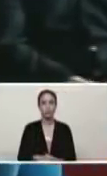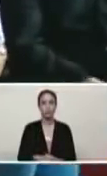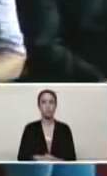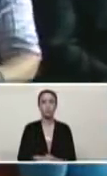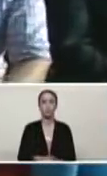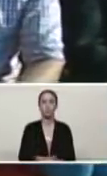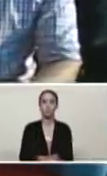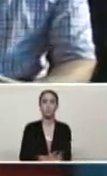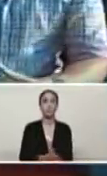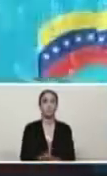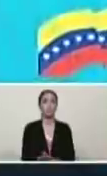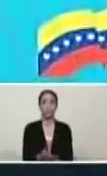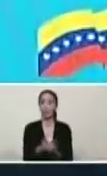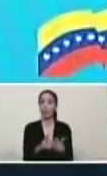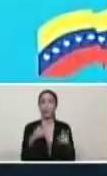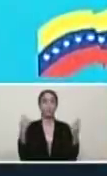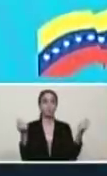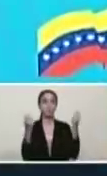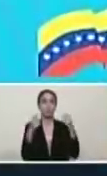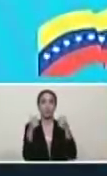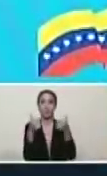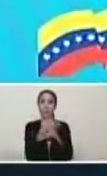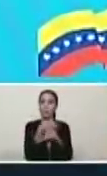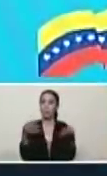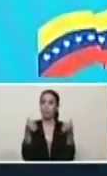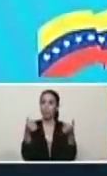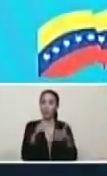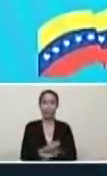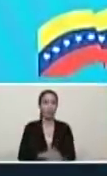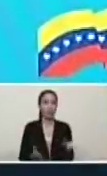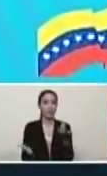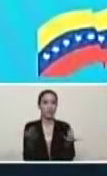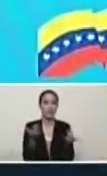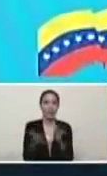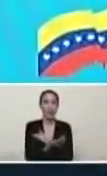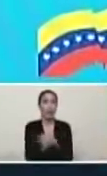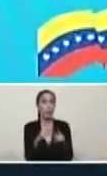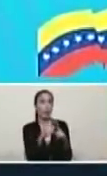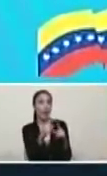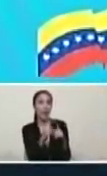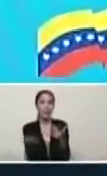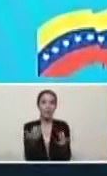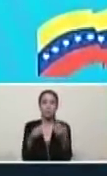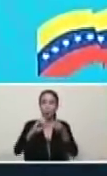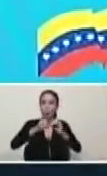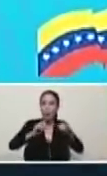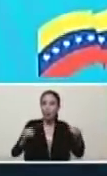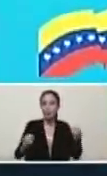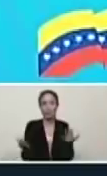Bueno, ustedes están en línea perfecta con cada palabra, cada frase.